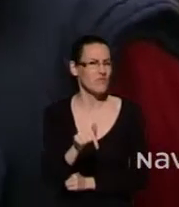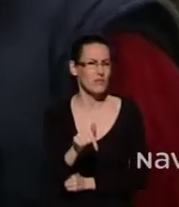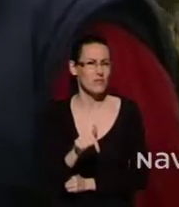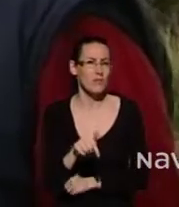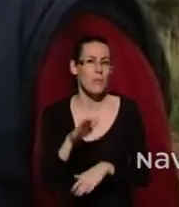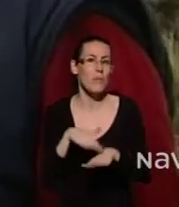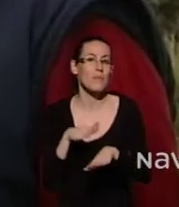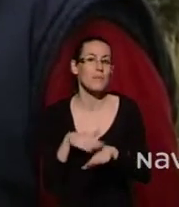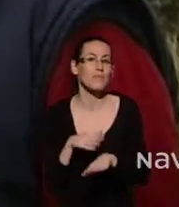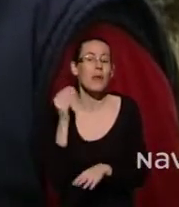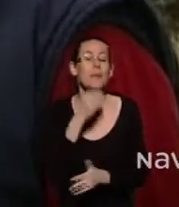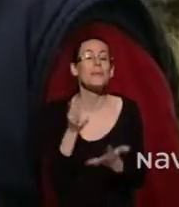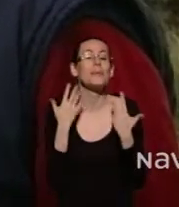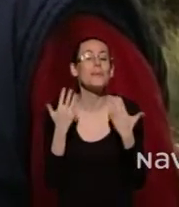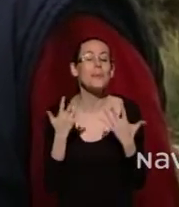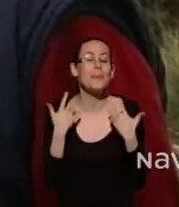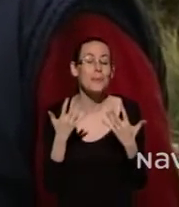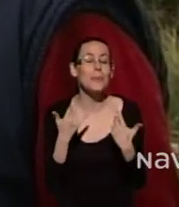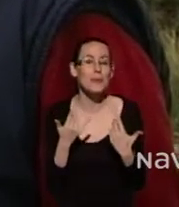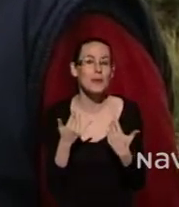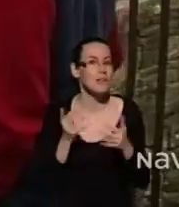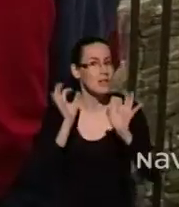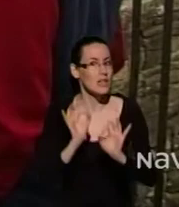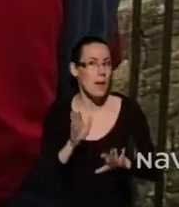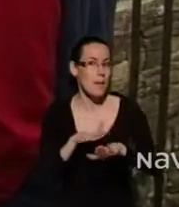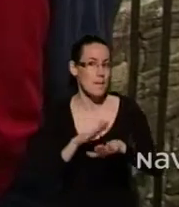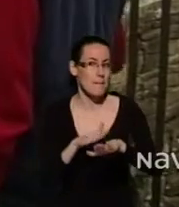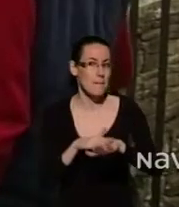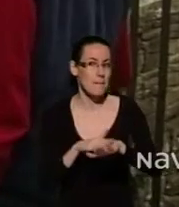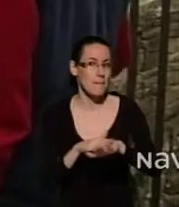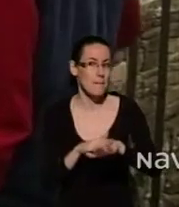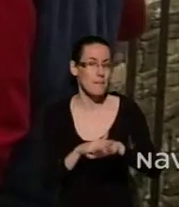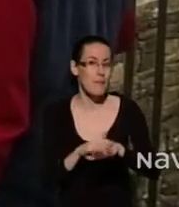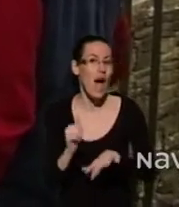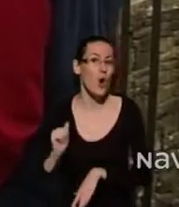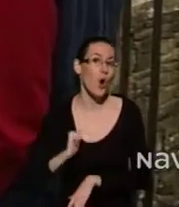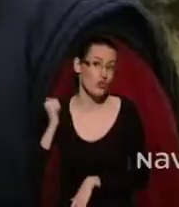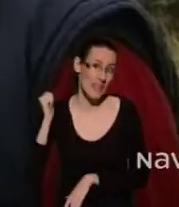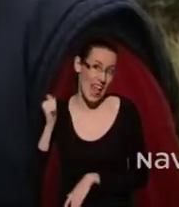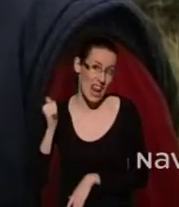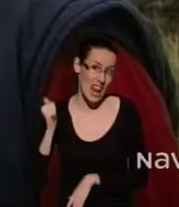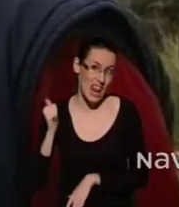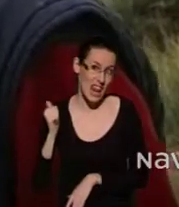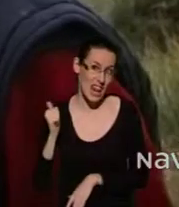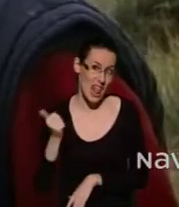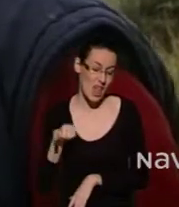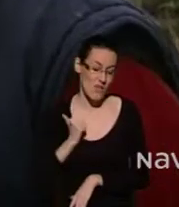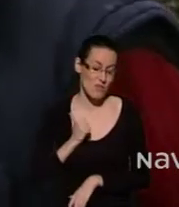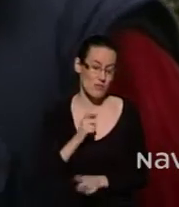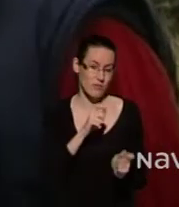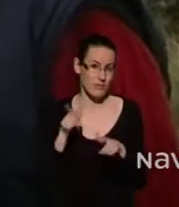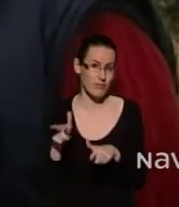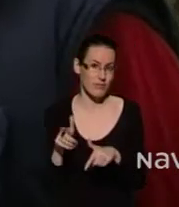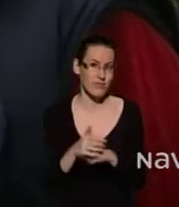refrescar. Y se utilizaba mucho, sobre todo, para hospitales y eso, sí. Cuando quiera vemos